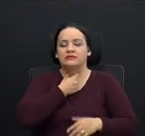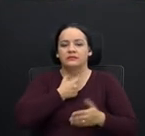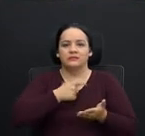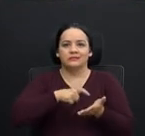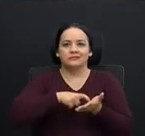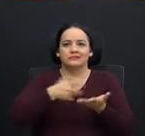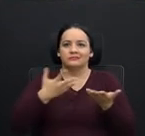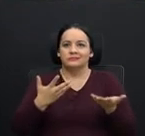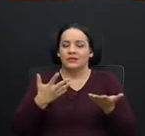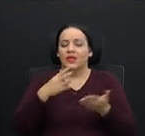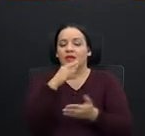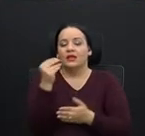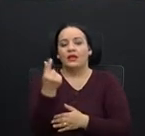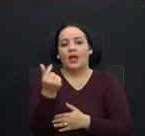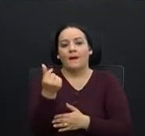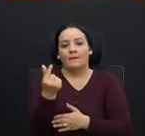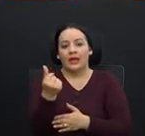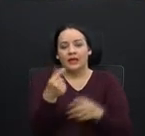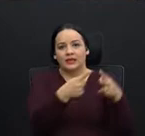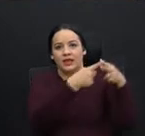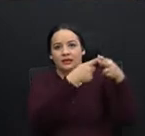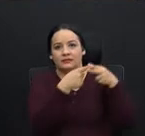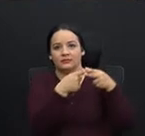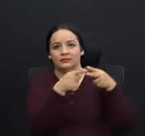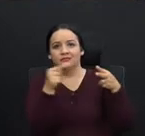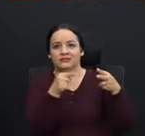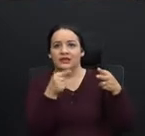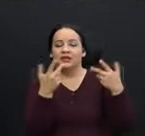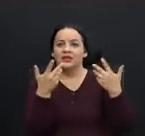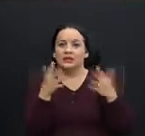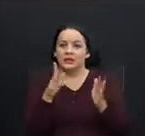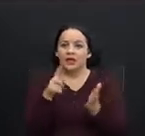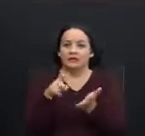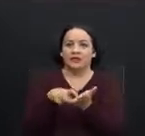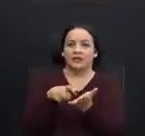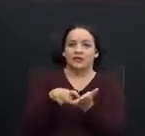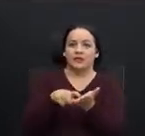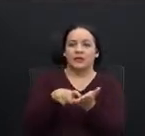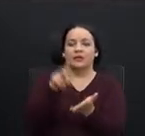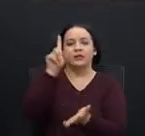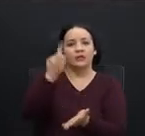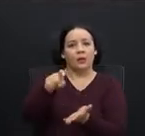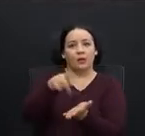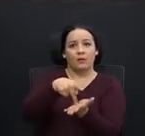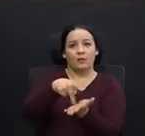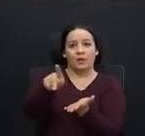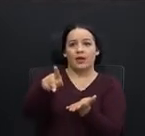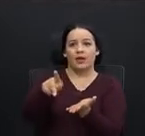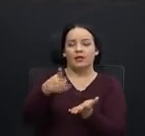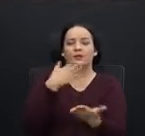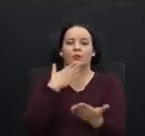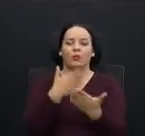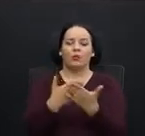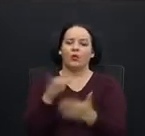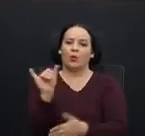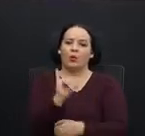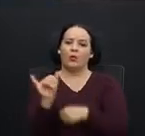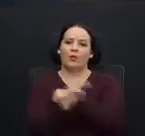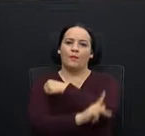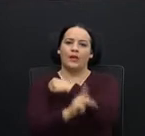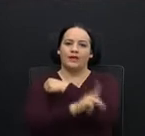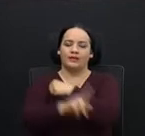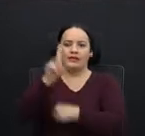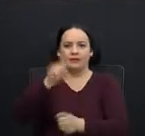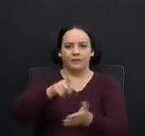plata, esta plata se debe. Y tenemos que pagarla. Bueno, como país tenemos que pagarla,